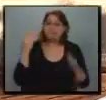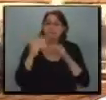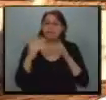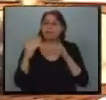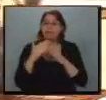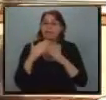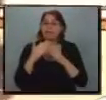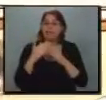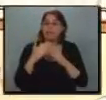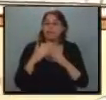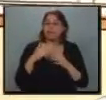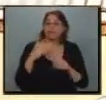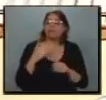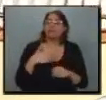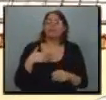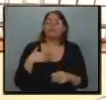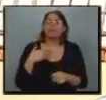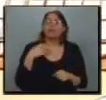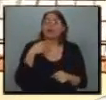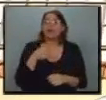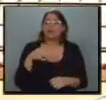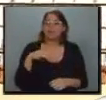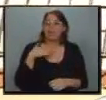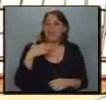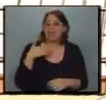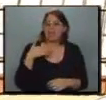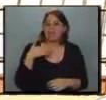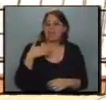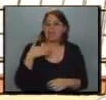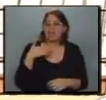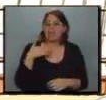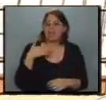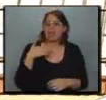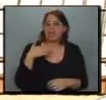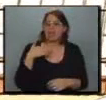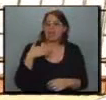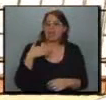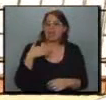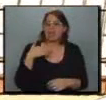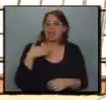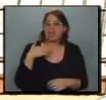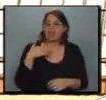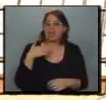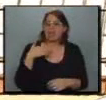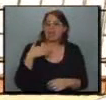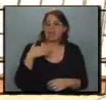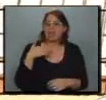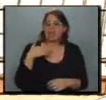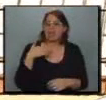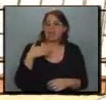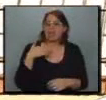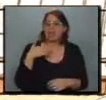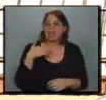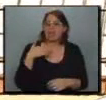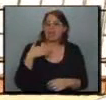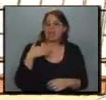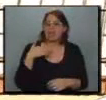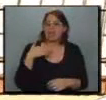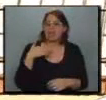vivienda funcionó para evitar que fuera asaltada esta familia y que muriera este hombre de 67 años, Roberto